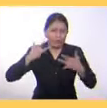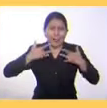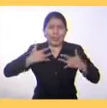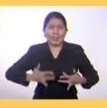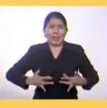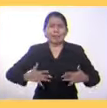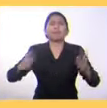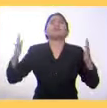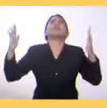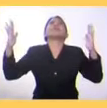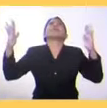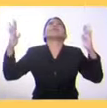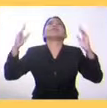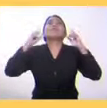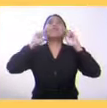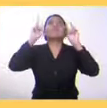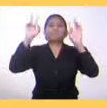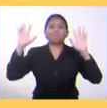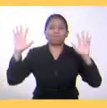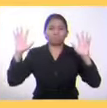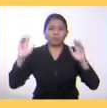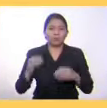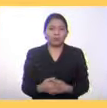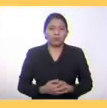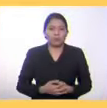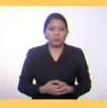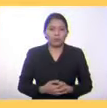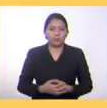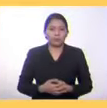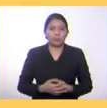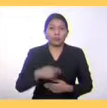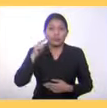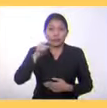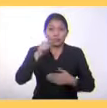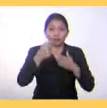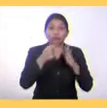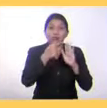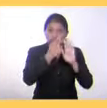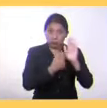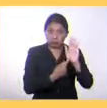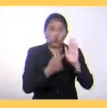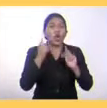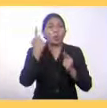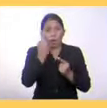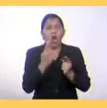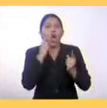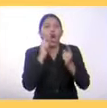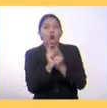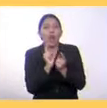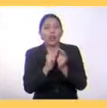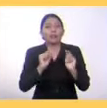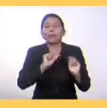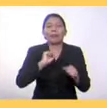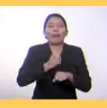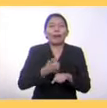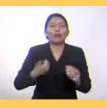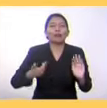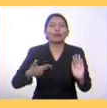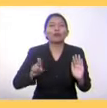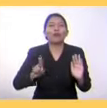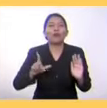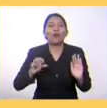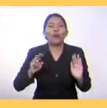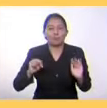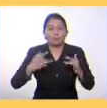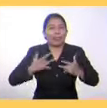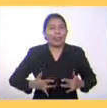mirando hacia arriba y con los brazos levantados. Esta figura es conocida popularmente como el chulón y constituye un punto